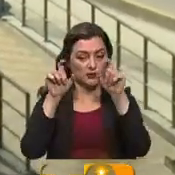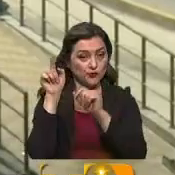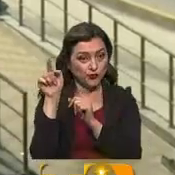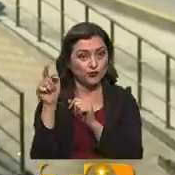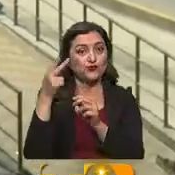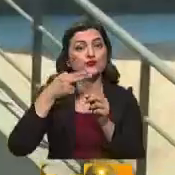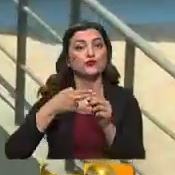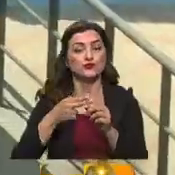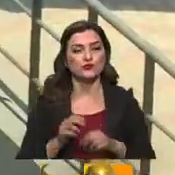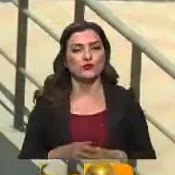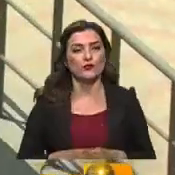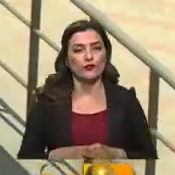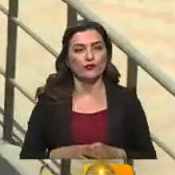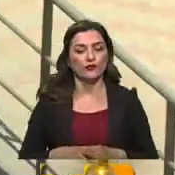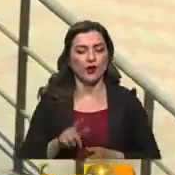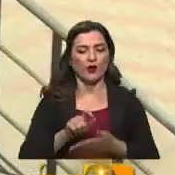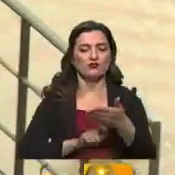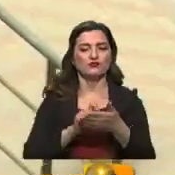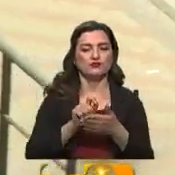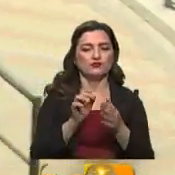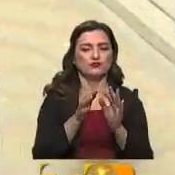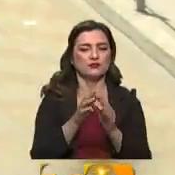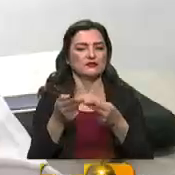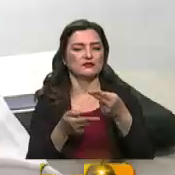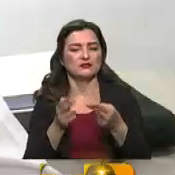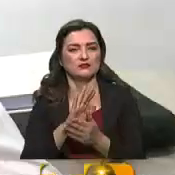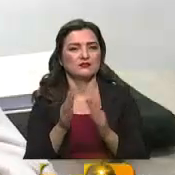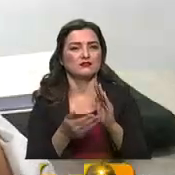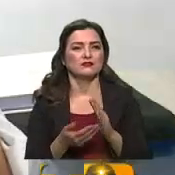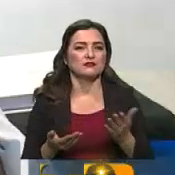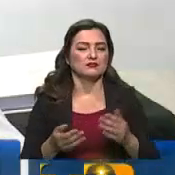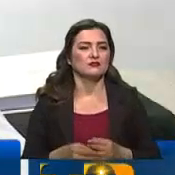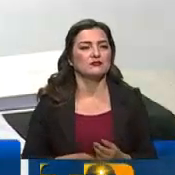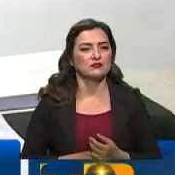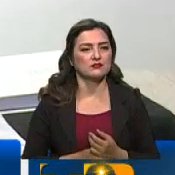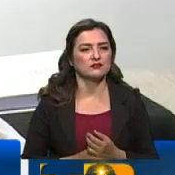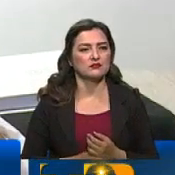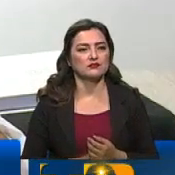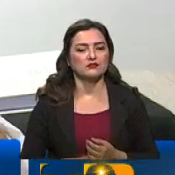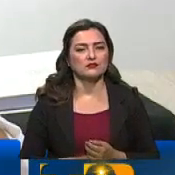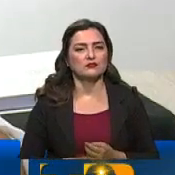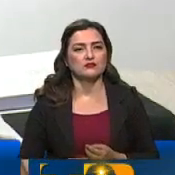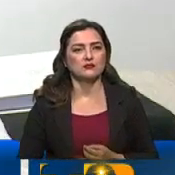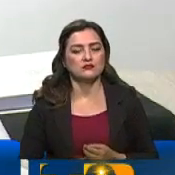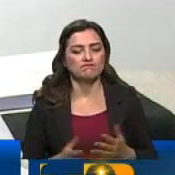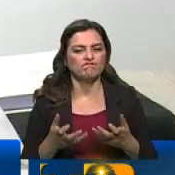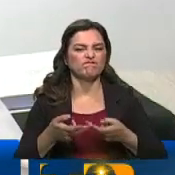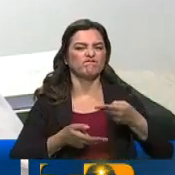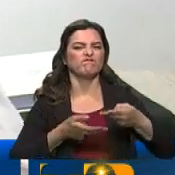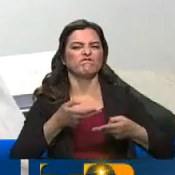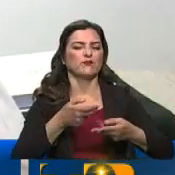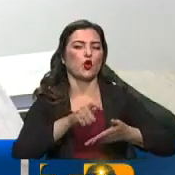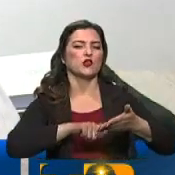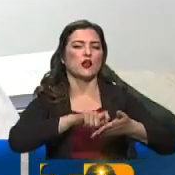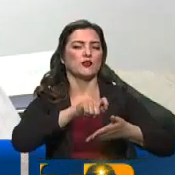parte del consorcio creen que este contrato se podría renegociar. Uno de los acercamientos que hemos querido tener ha sido